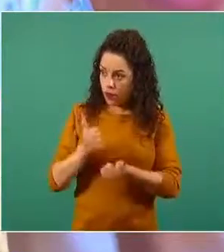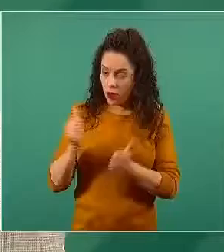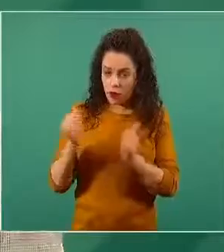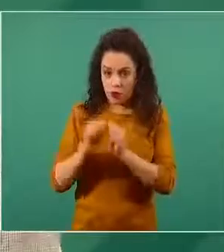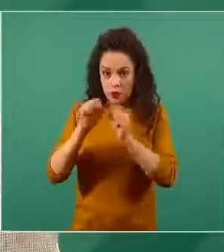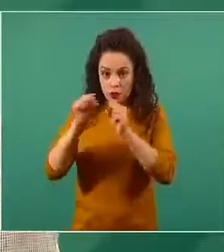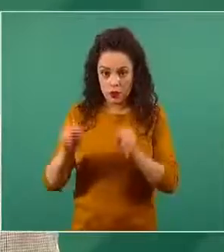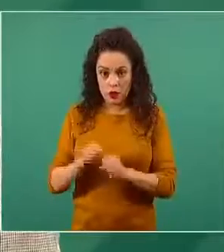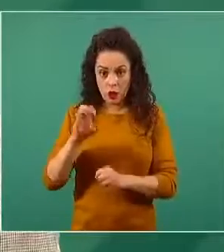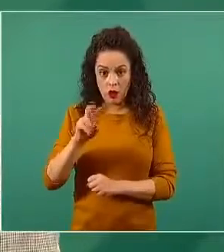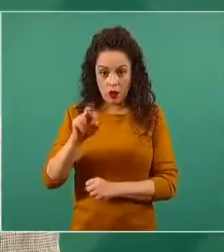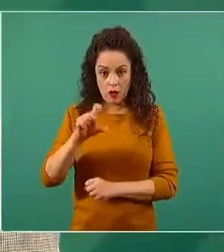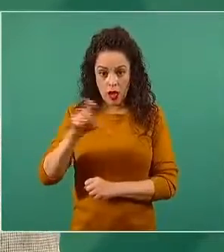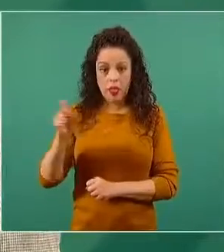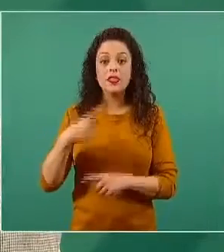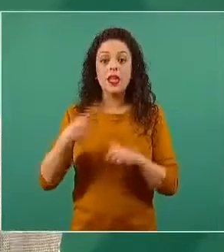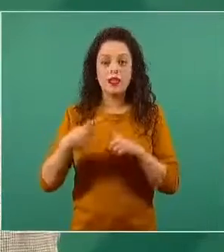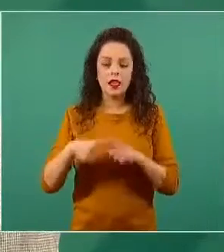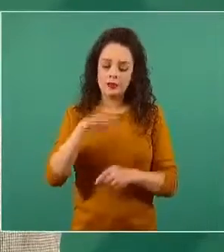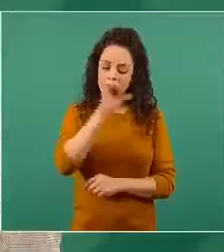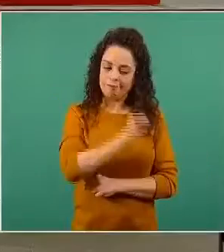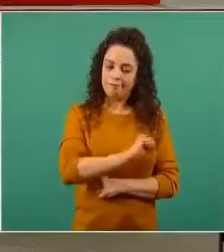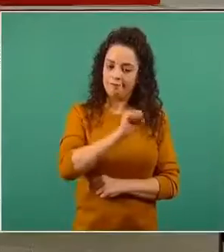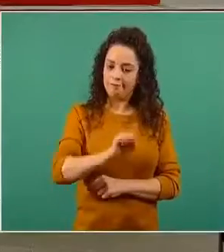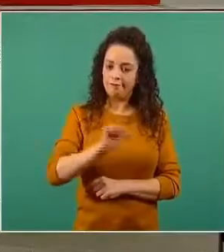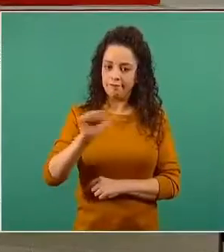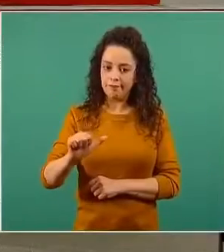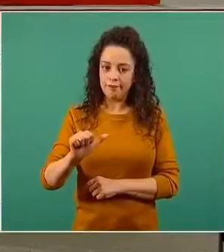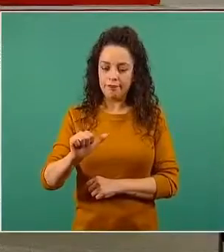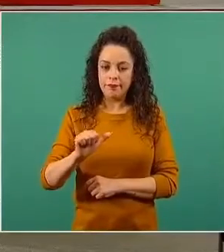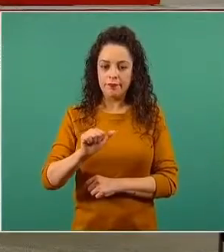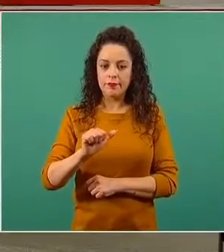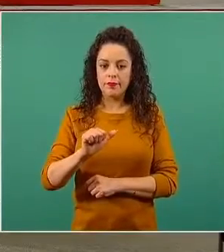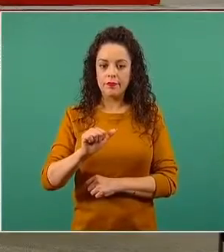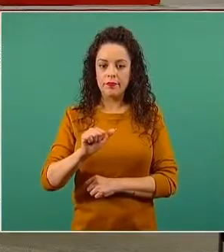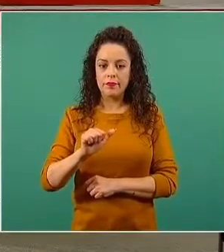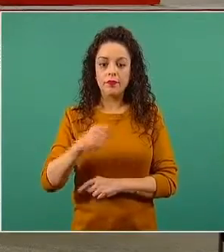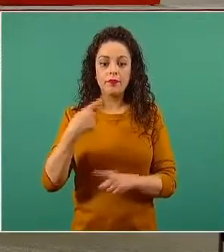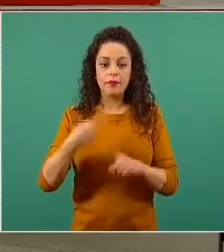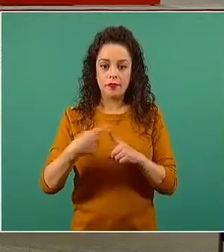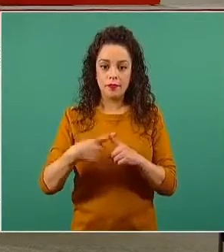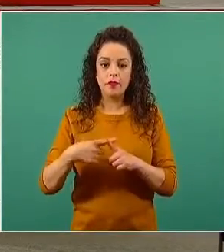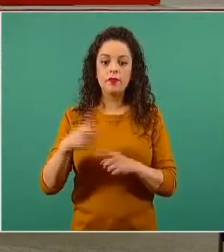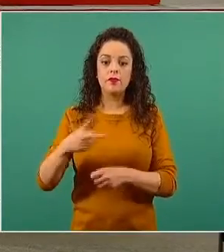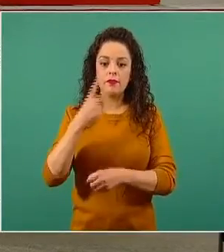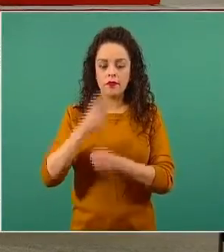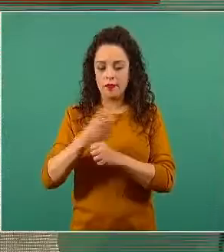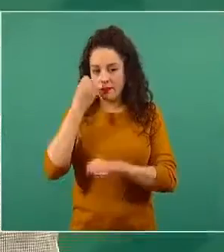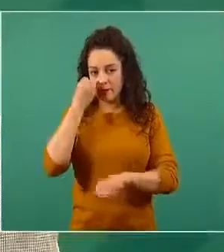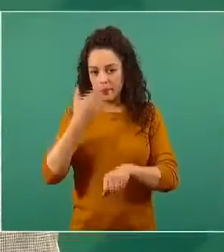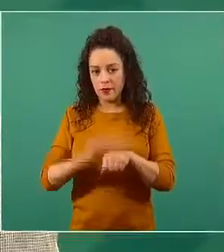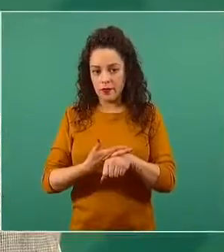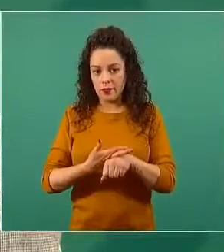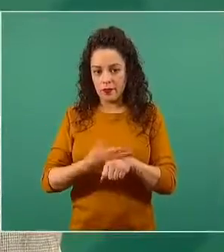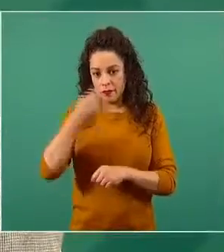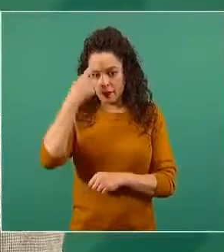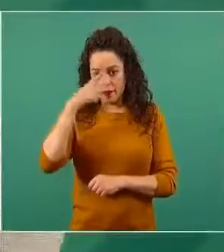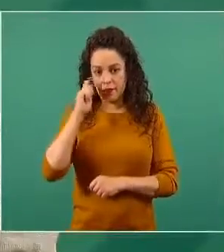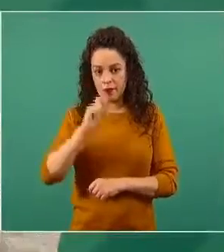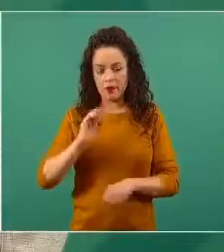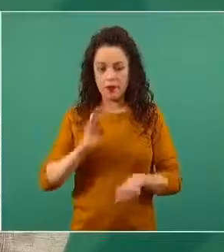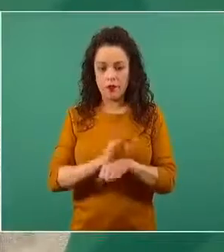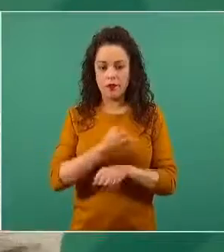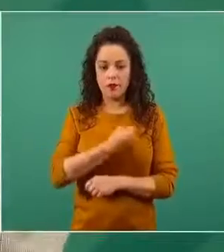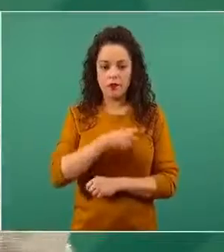COVAX? La Secretaría de Salud. Y específicamente la Subsecretaría de Promoción y Prevención de la Salud,